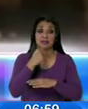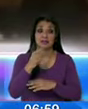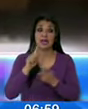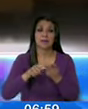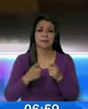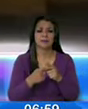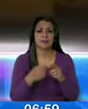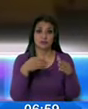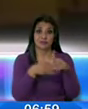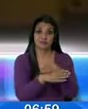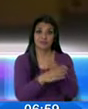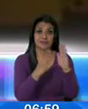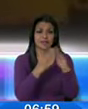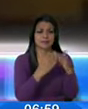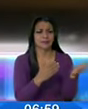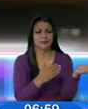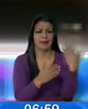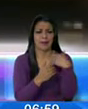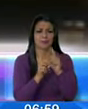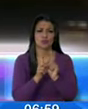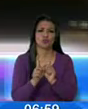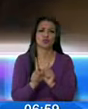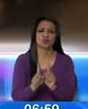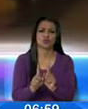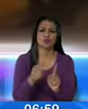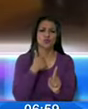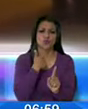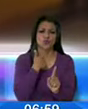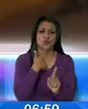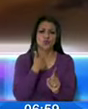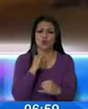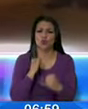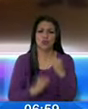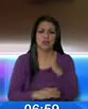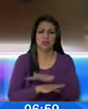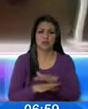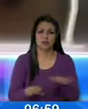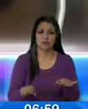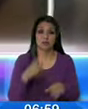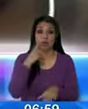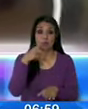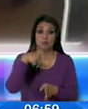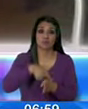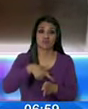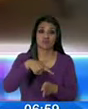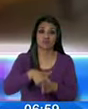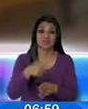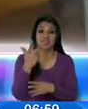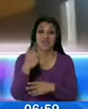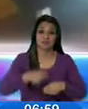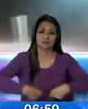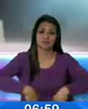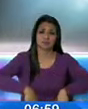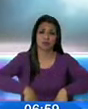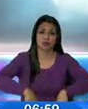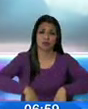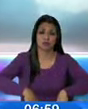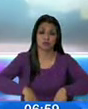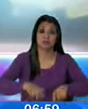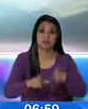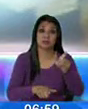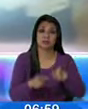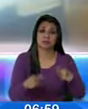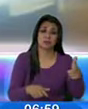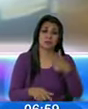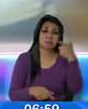salir, salida que significó la última invitación. Desde una motocicleta en la que viajaban 3 personas, apretaron el gatillo.